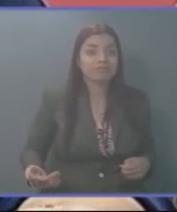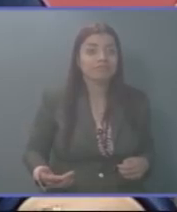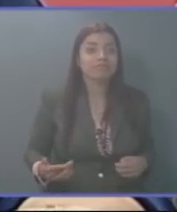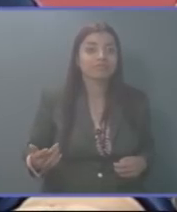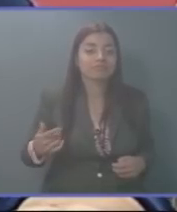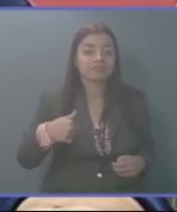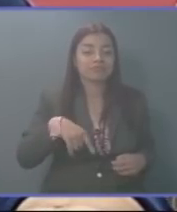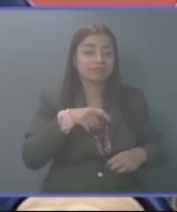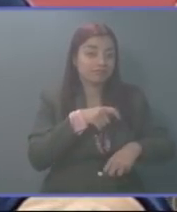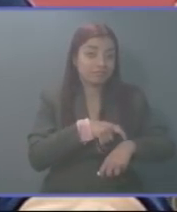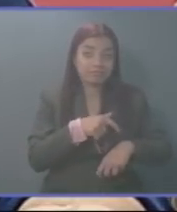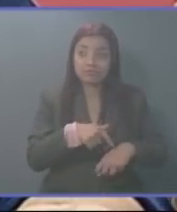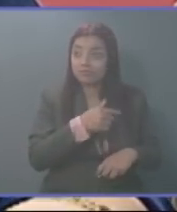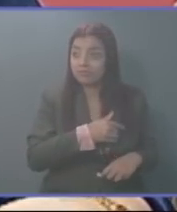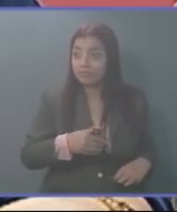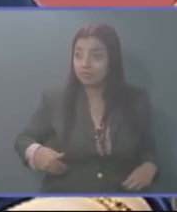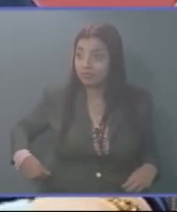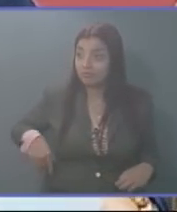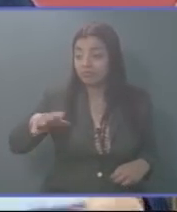momento pues les va a comunicar.